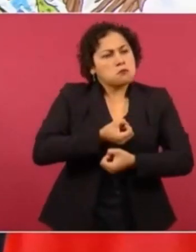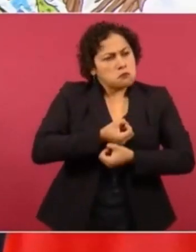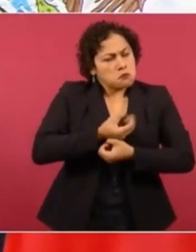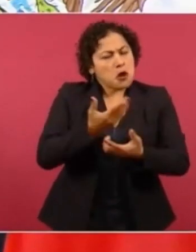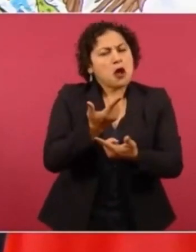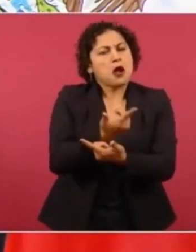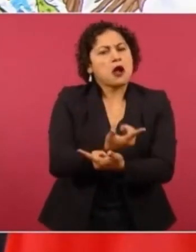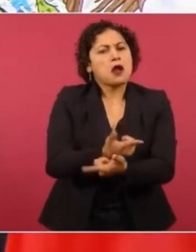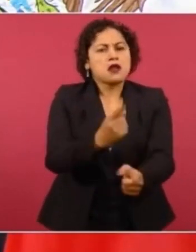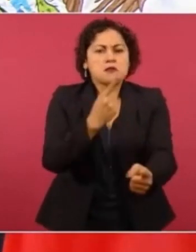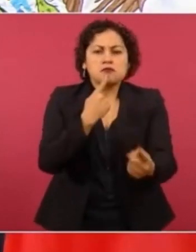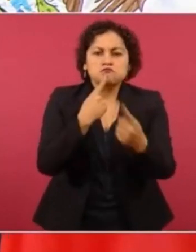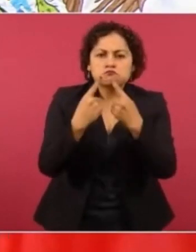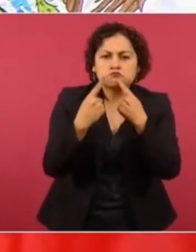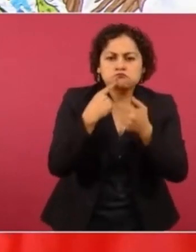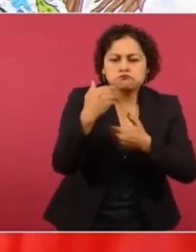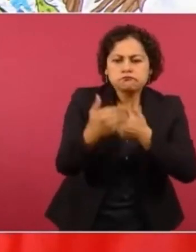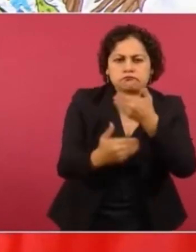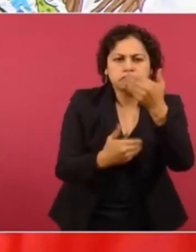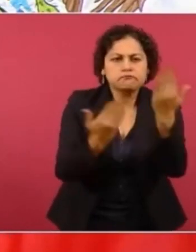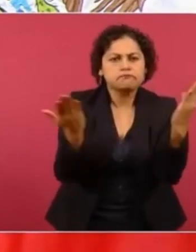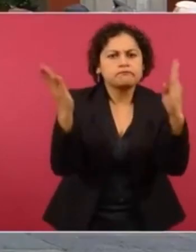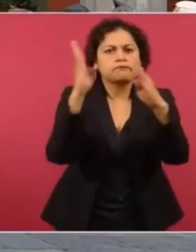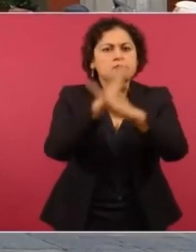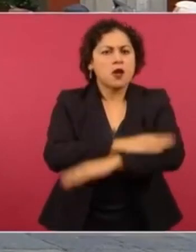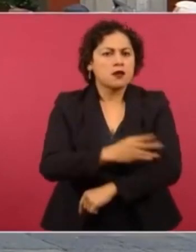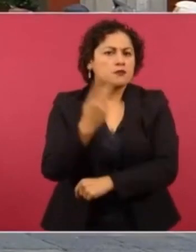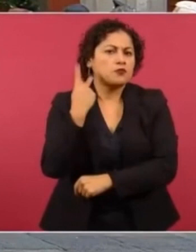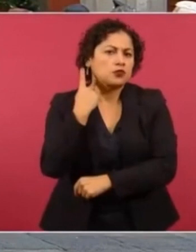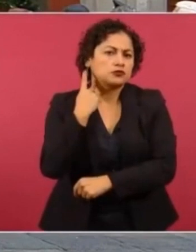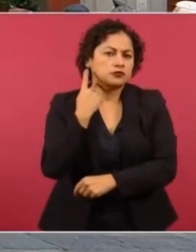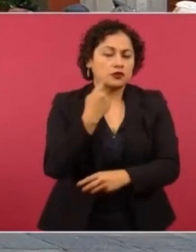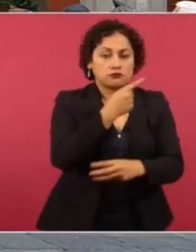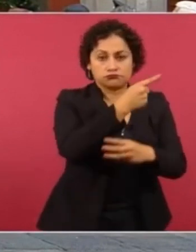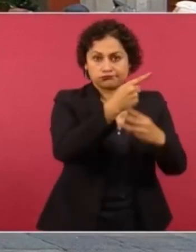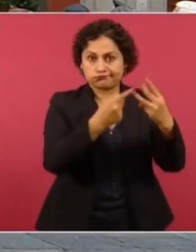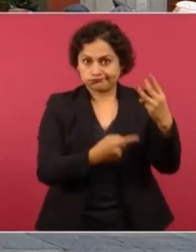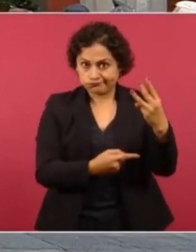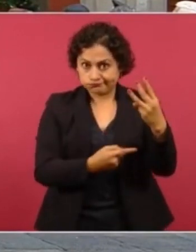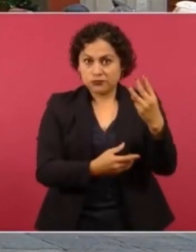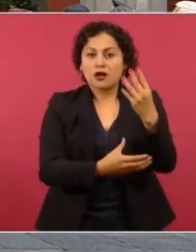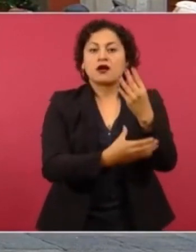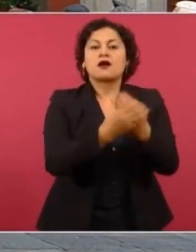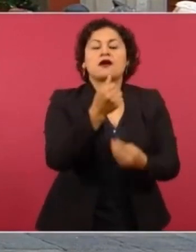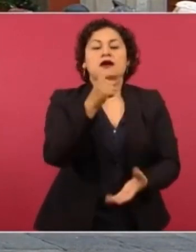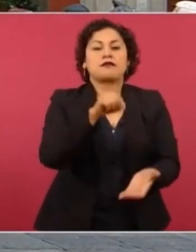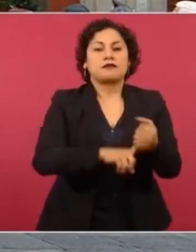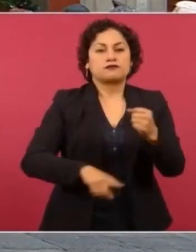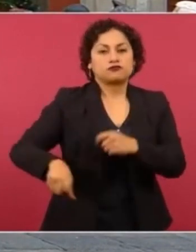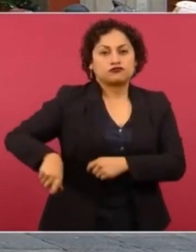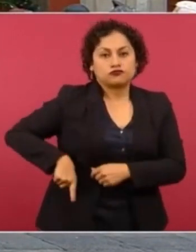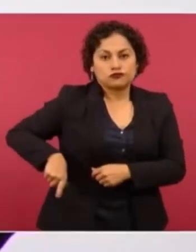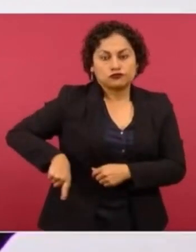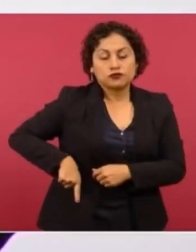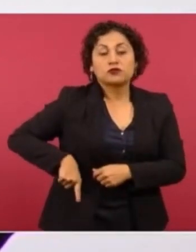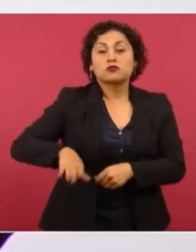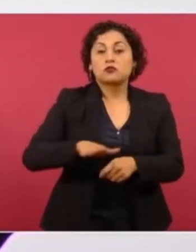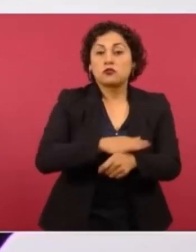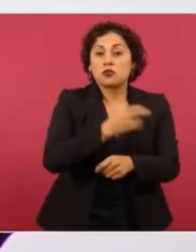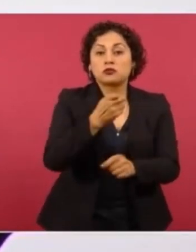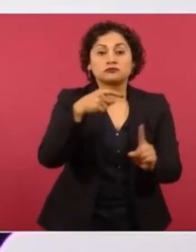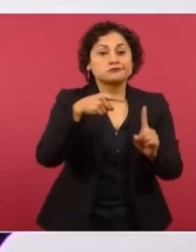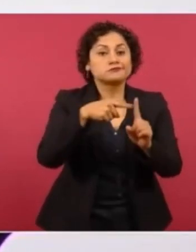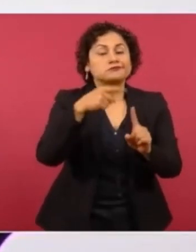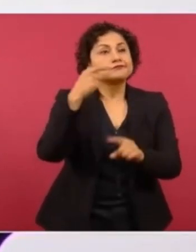de sus ideas y la conciliación política de esta manera buscó edificar un México más